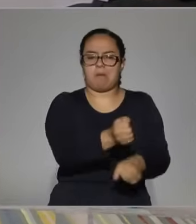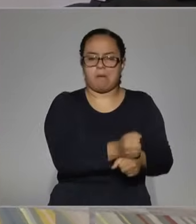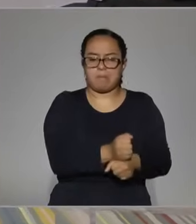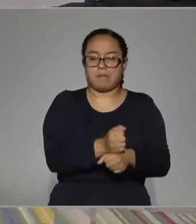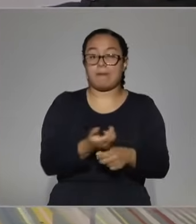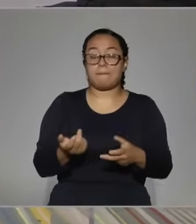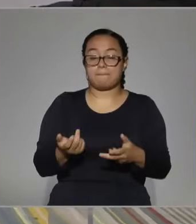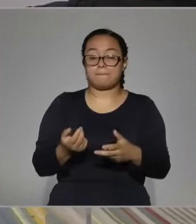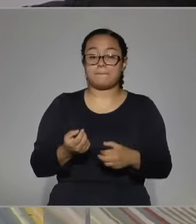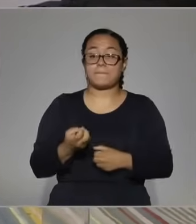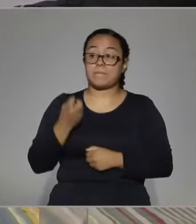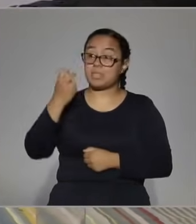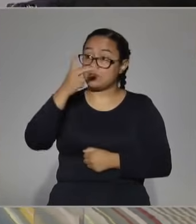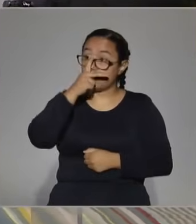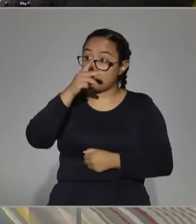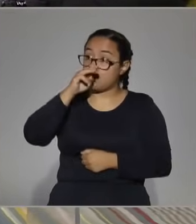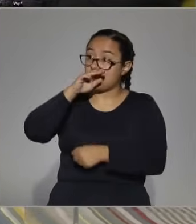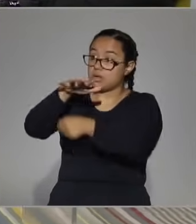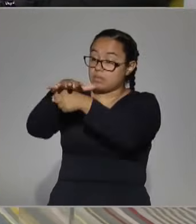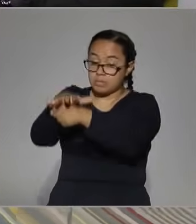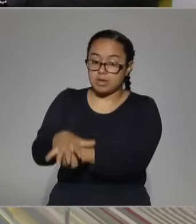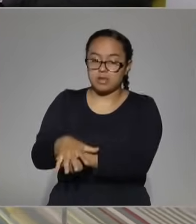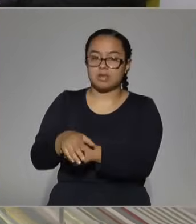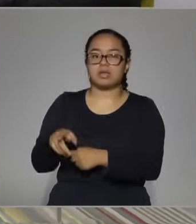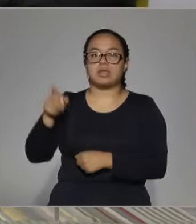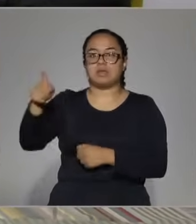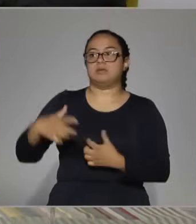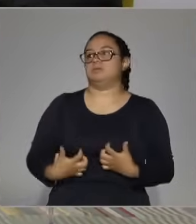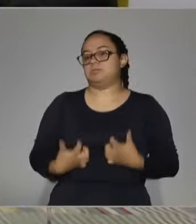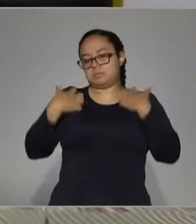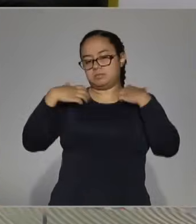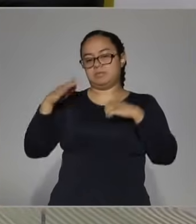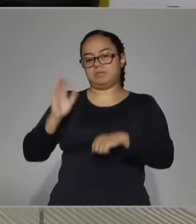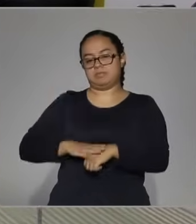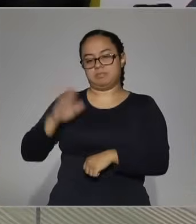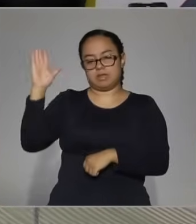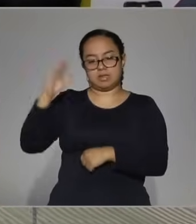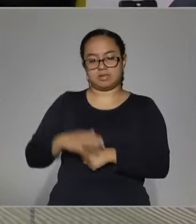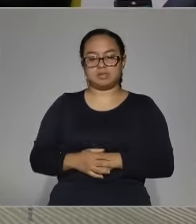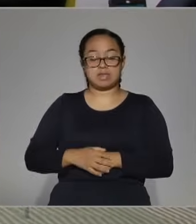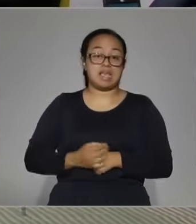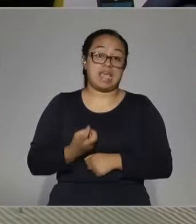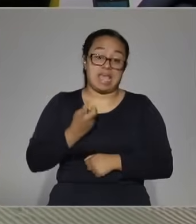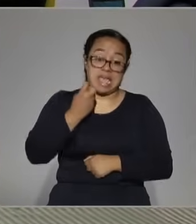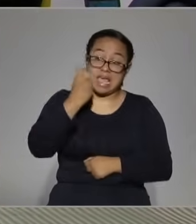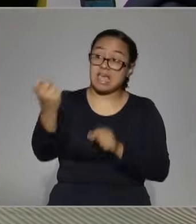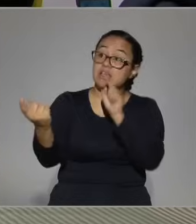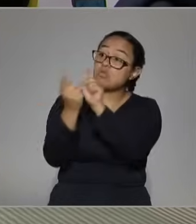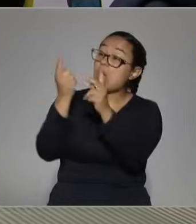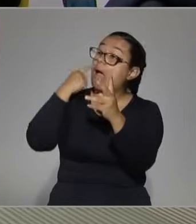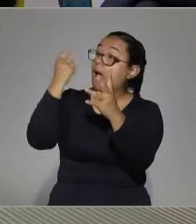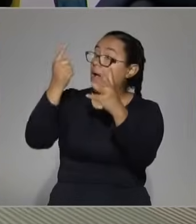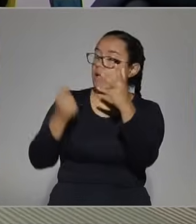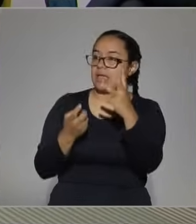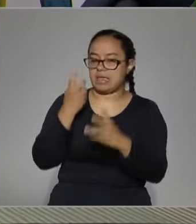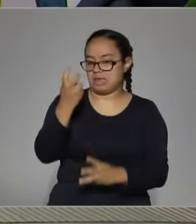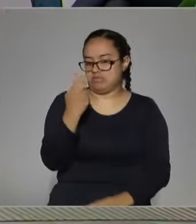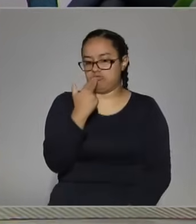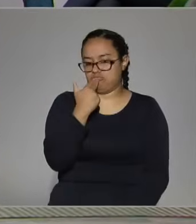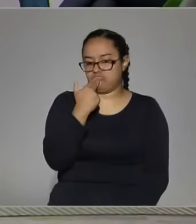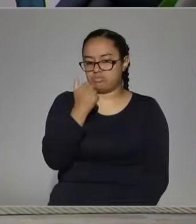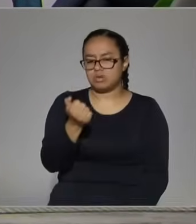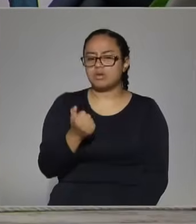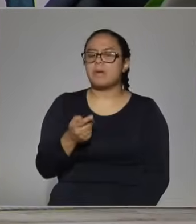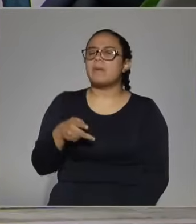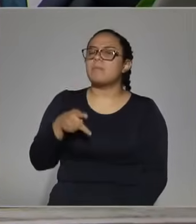forma de presionar al papá, pues va a reaccionar mucho más agresivo. De esa forma, de entrada, no funciona en muchísimas ocasiones.